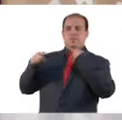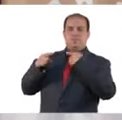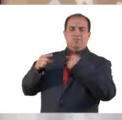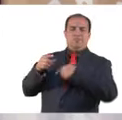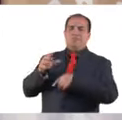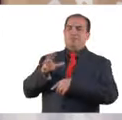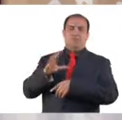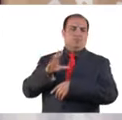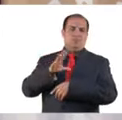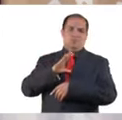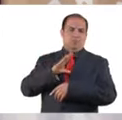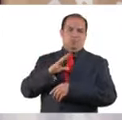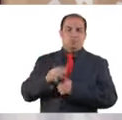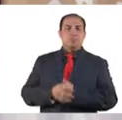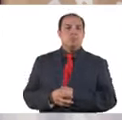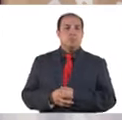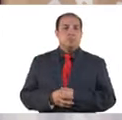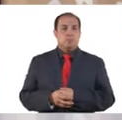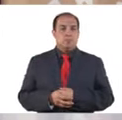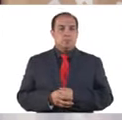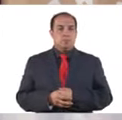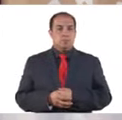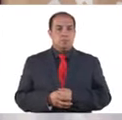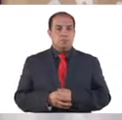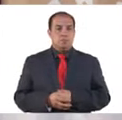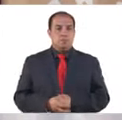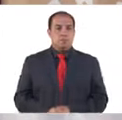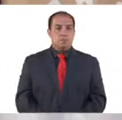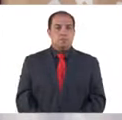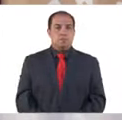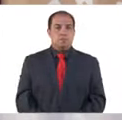No. El tema aquí es